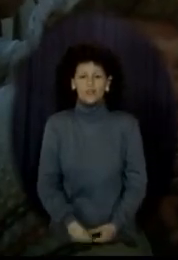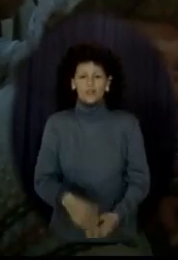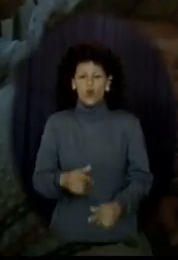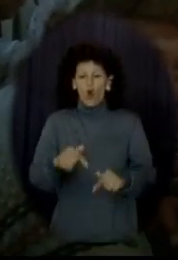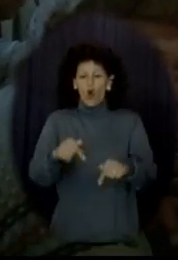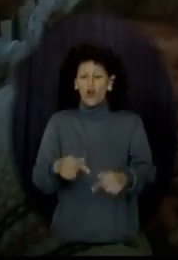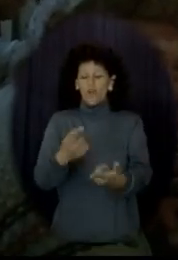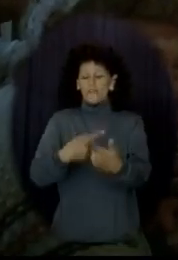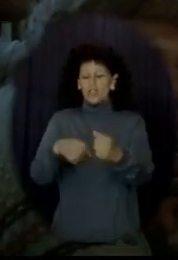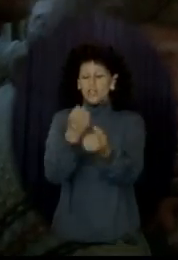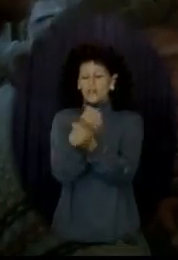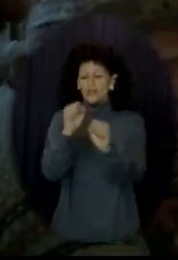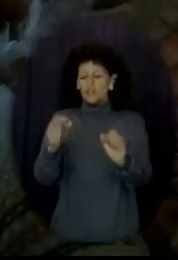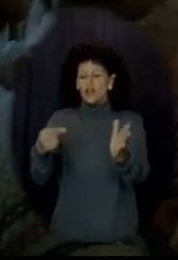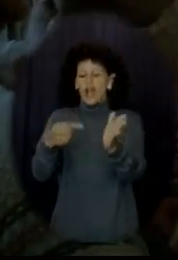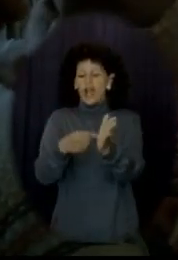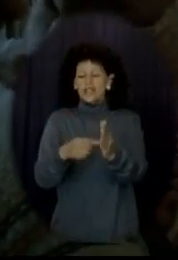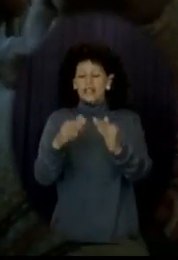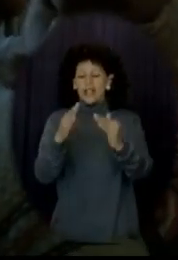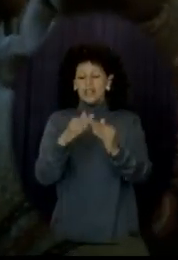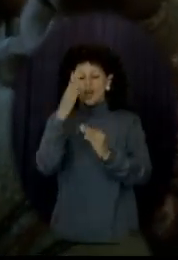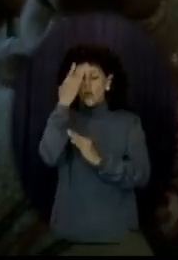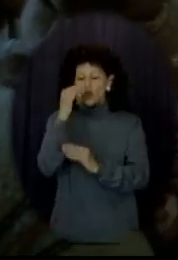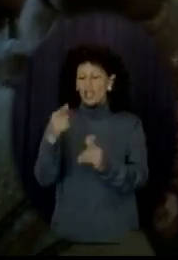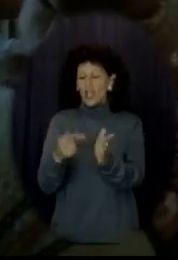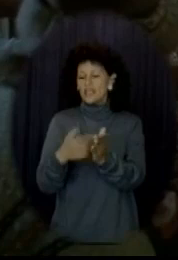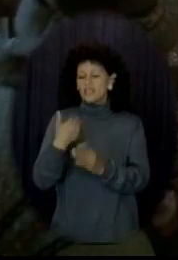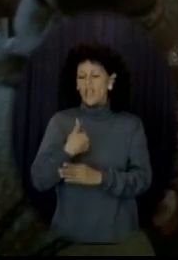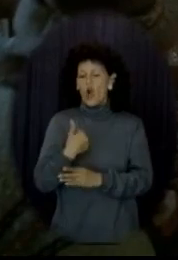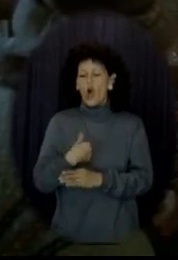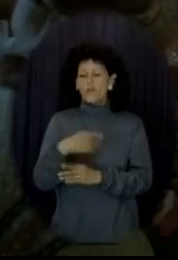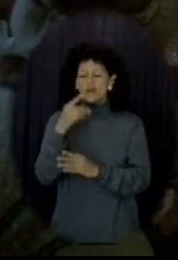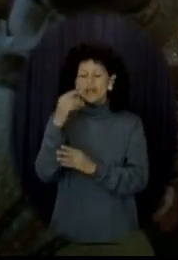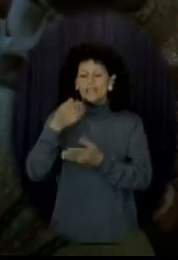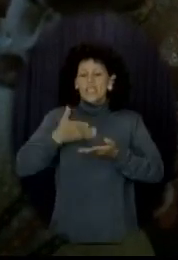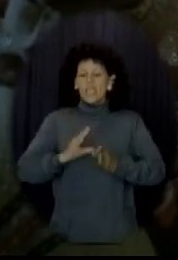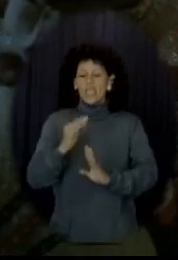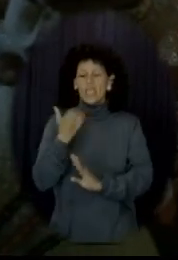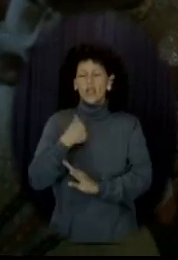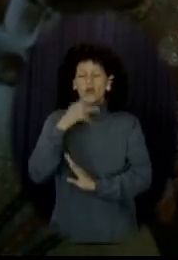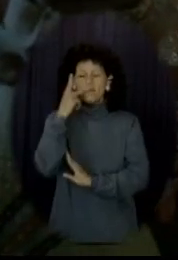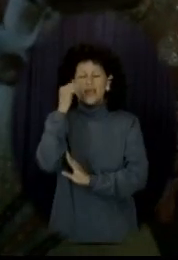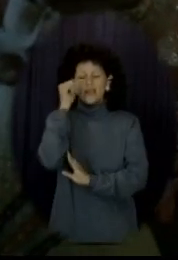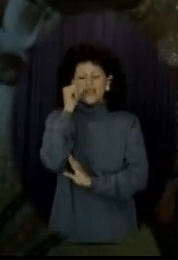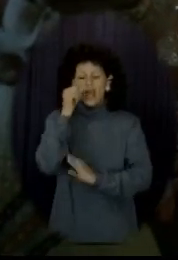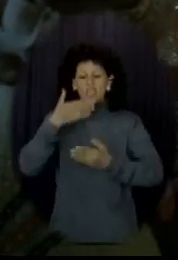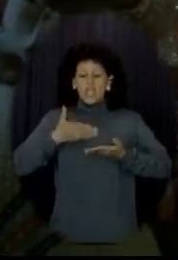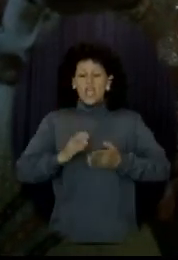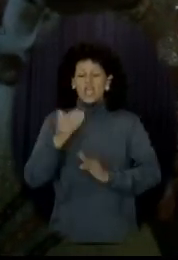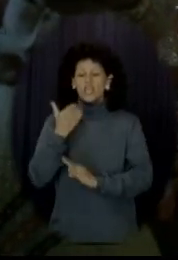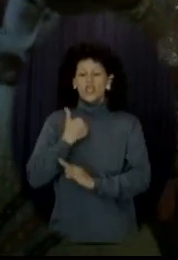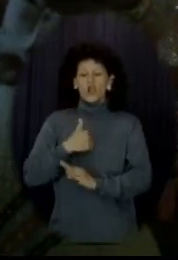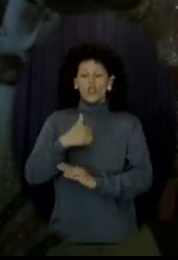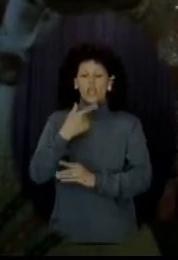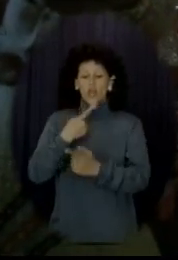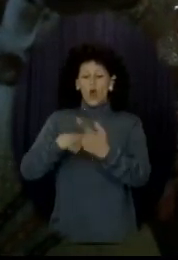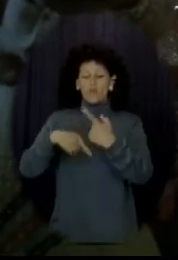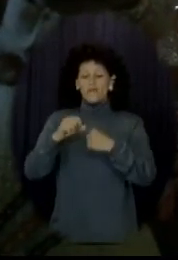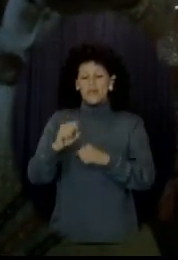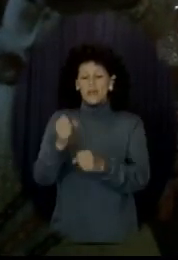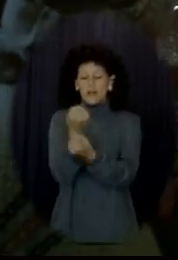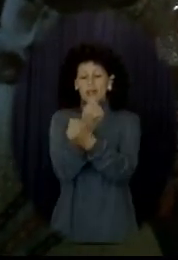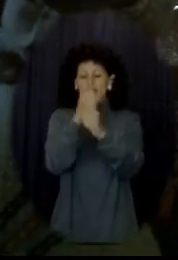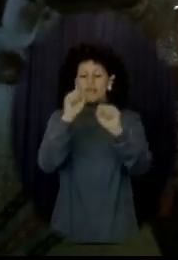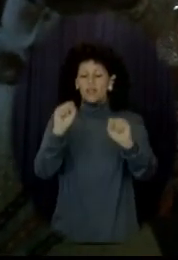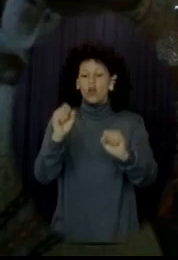Hoy ha llegado la salvación a esta casa, porque este hombre también es descendiente de Abraham, pues el Hijo del Hombre ha venido a buscar y salvar